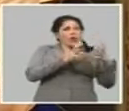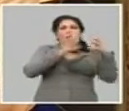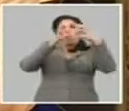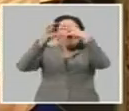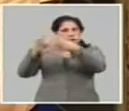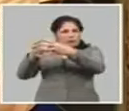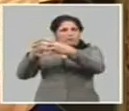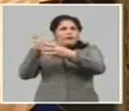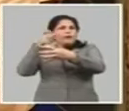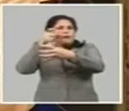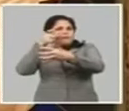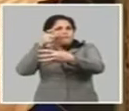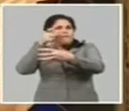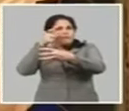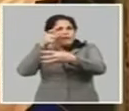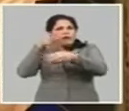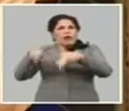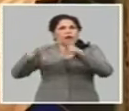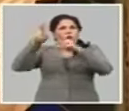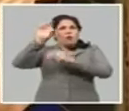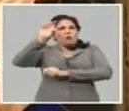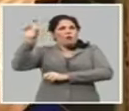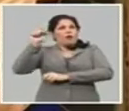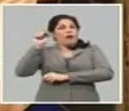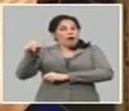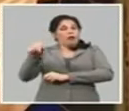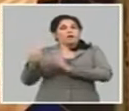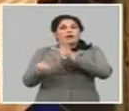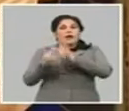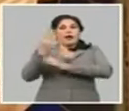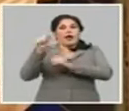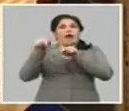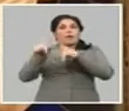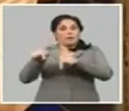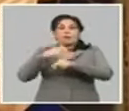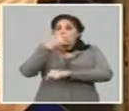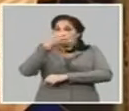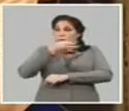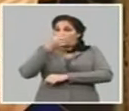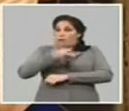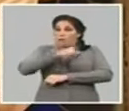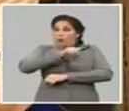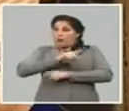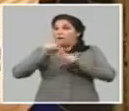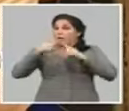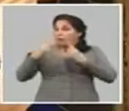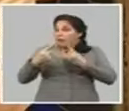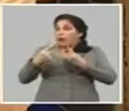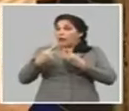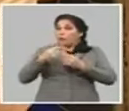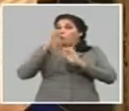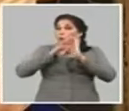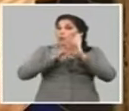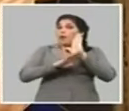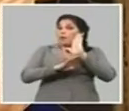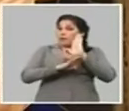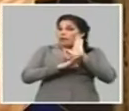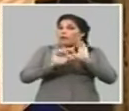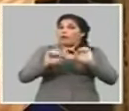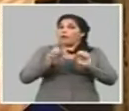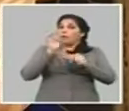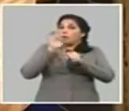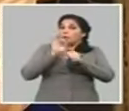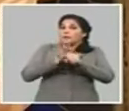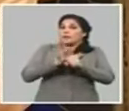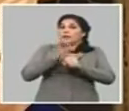y vigilancia en los centros que hemos creado en el en el país explicó pero aún así aunque alguna medida que deberíamos comenzar